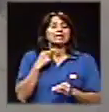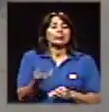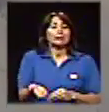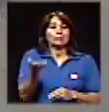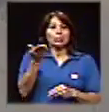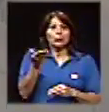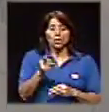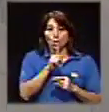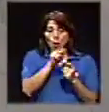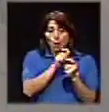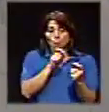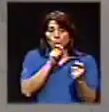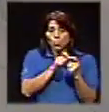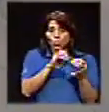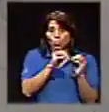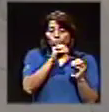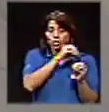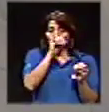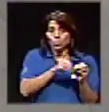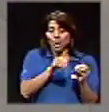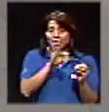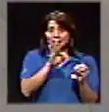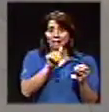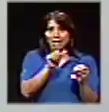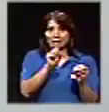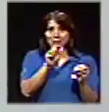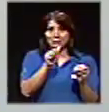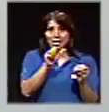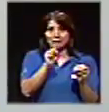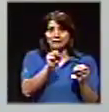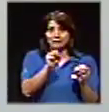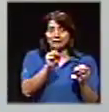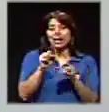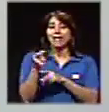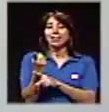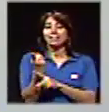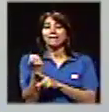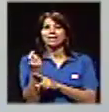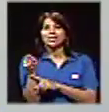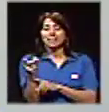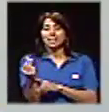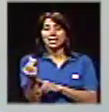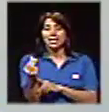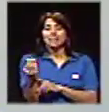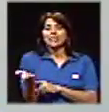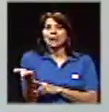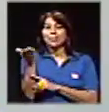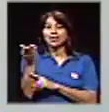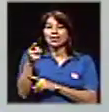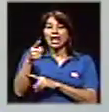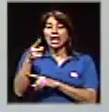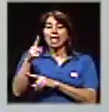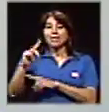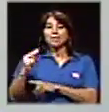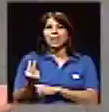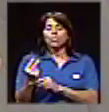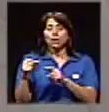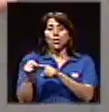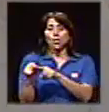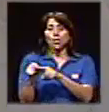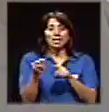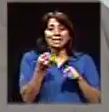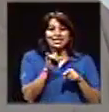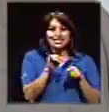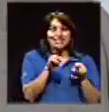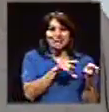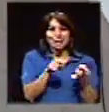porcentual que se incrementan las tasas de interés, el déficit se incrementa en medio punto. Y si van a subir como 3 o 4 puntos, quiere